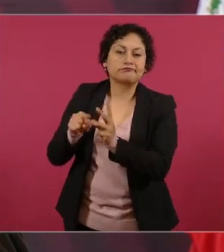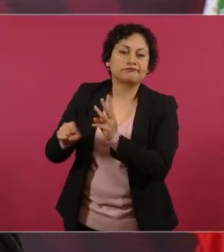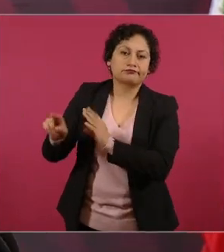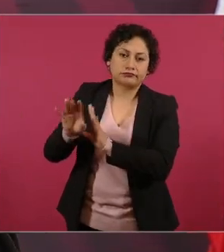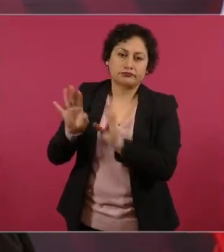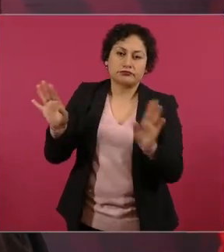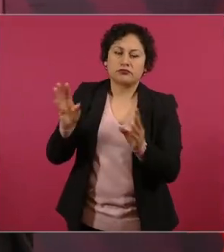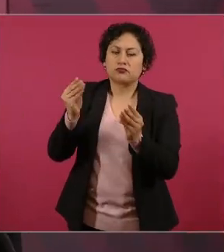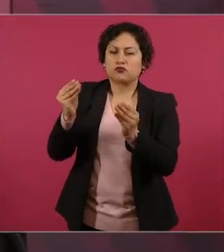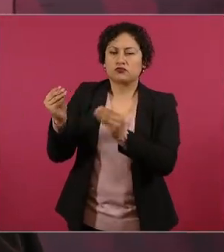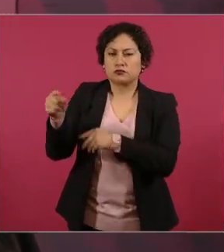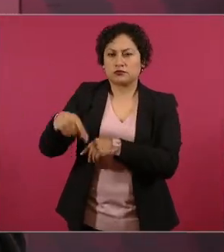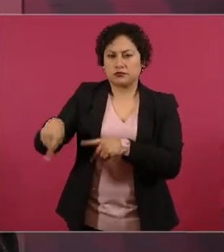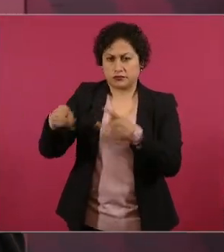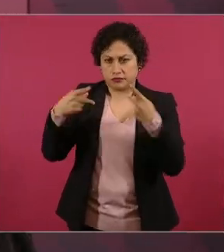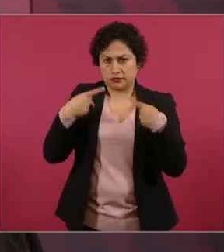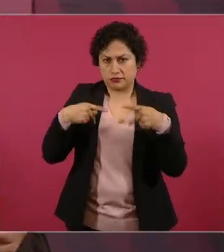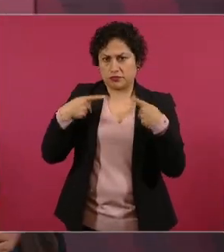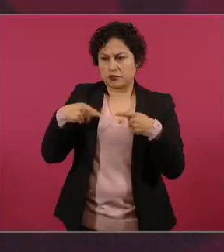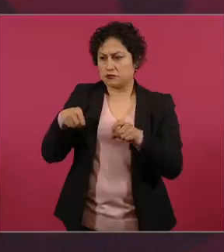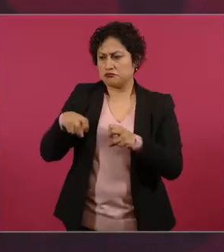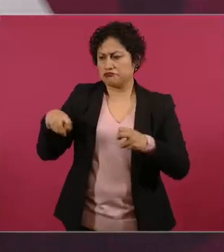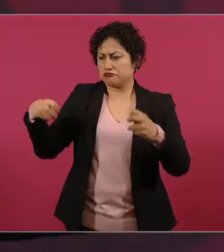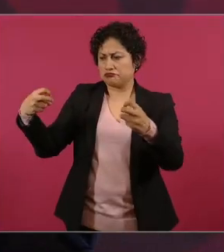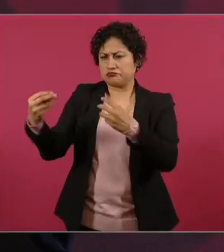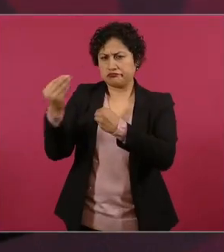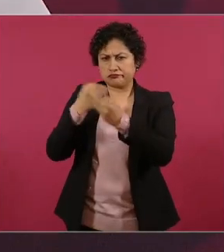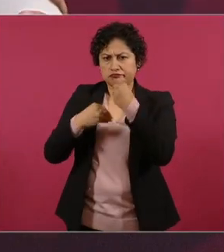toda la gente, incluso que estaba ahí desayunando,